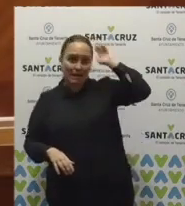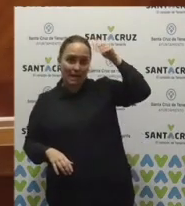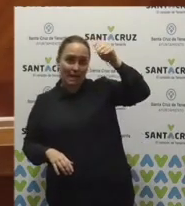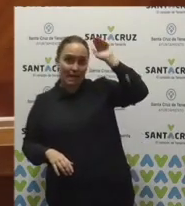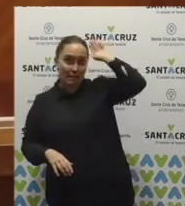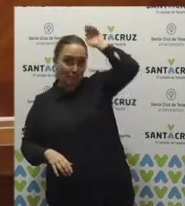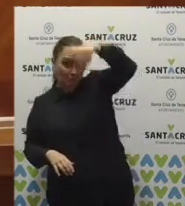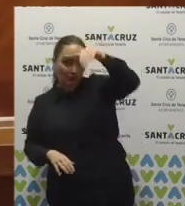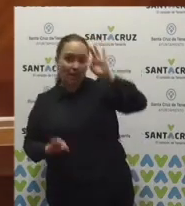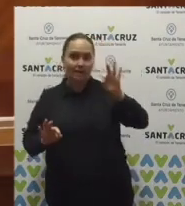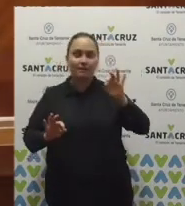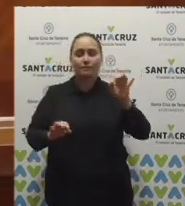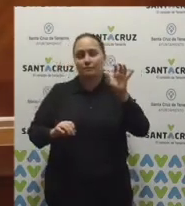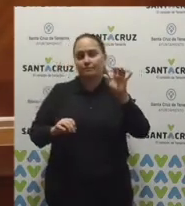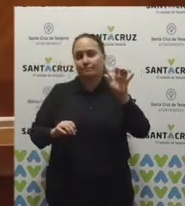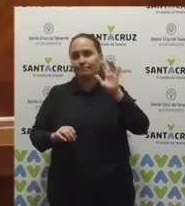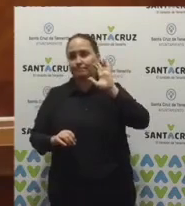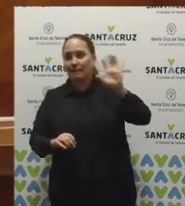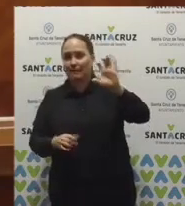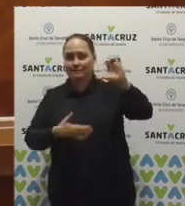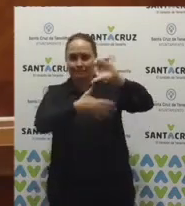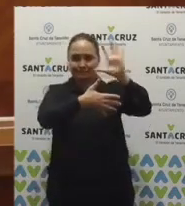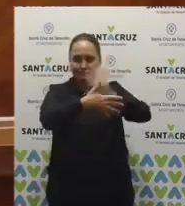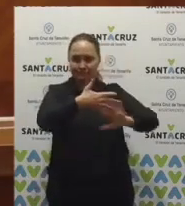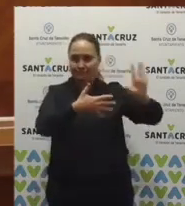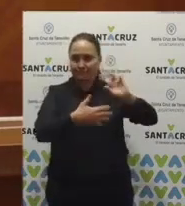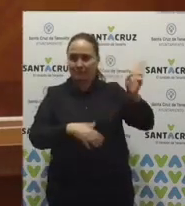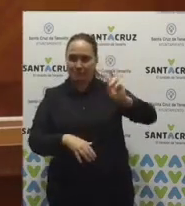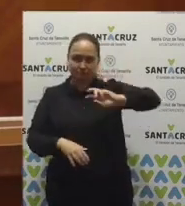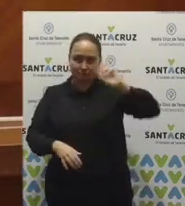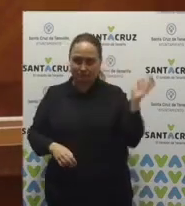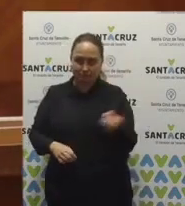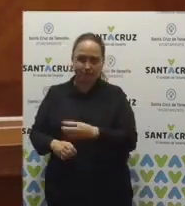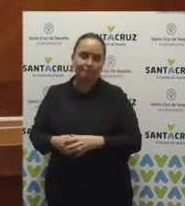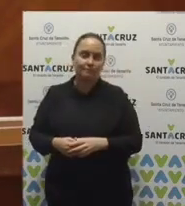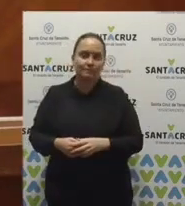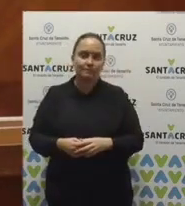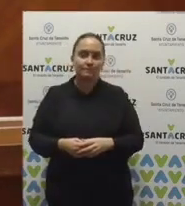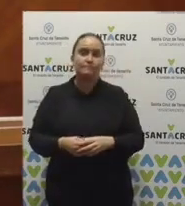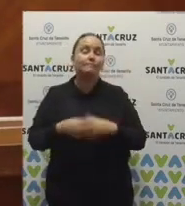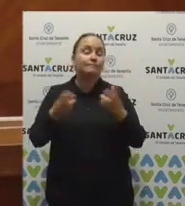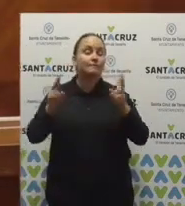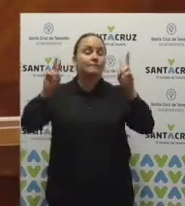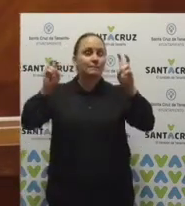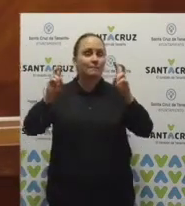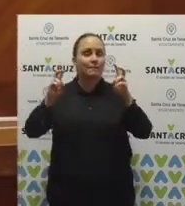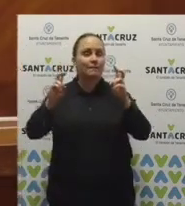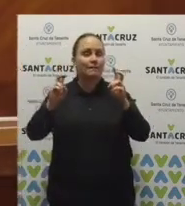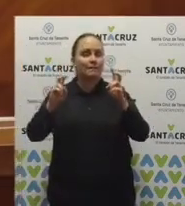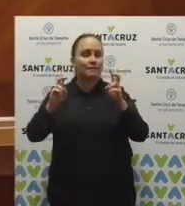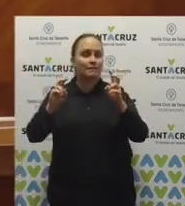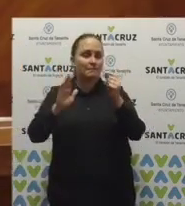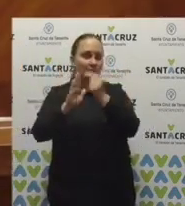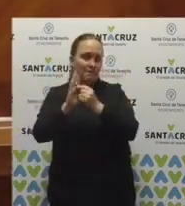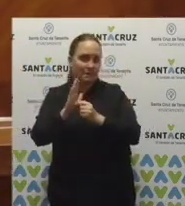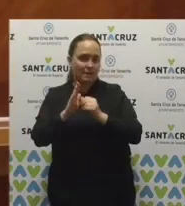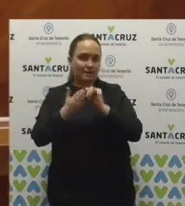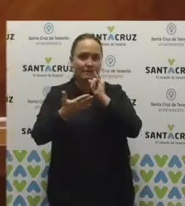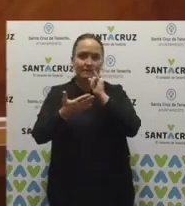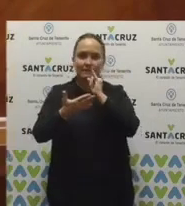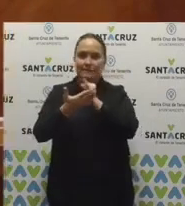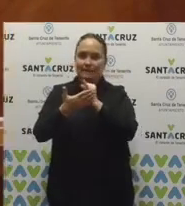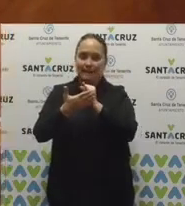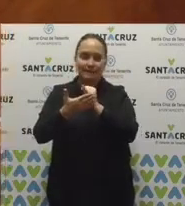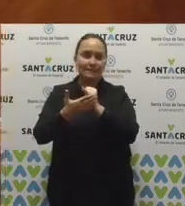respecto a la otra medida los tests no vamos a ver los logros pcr no hablan de los peces